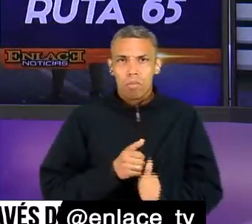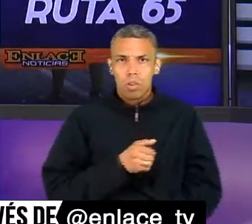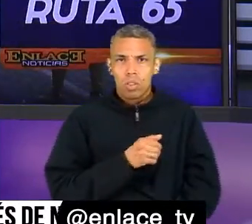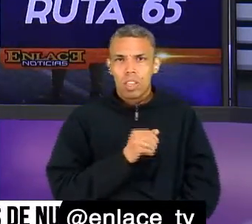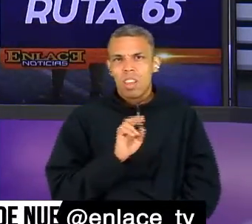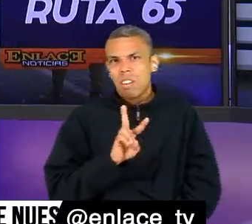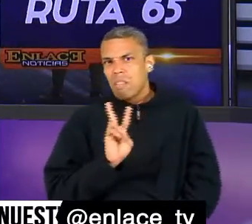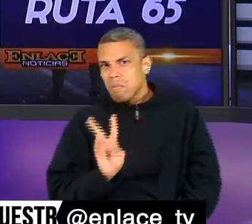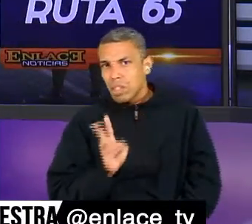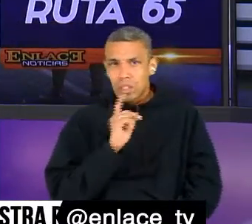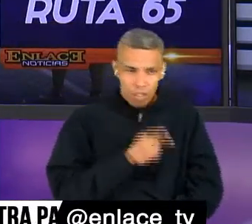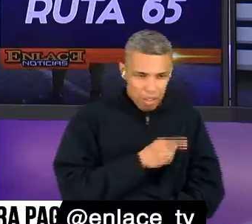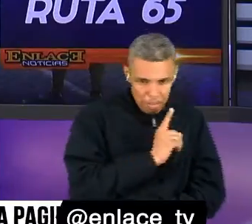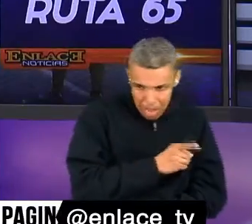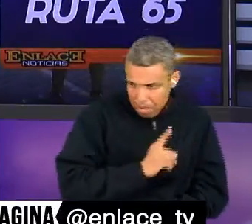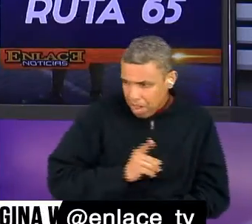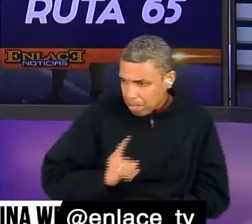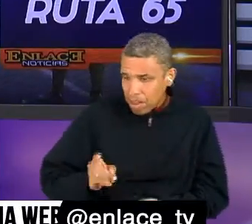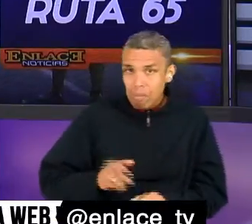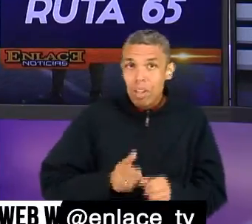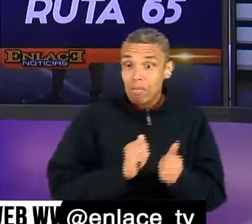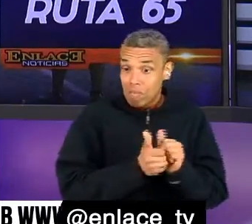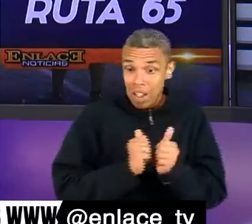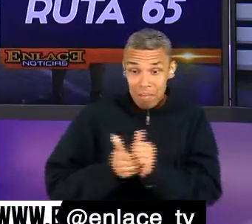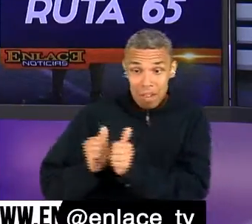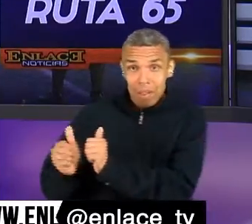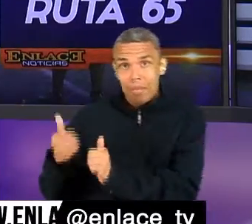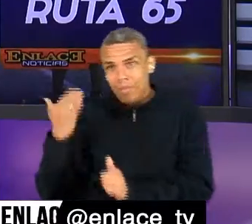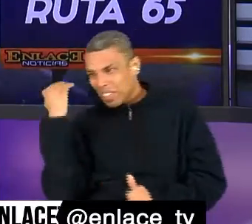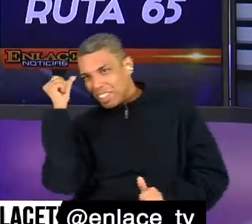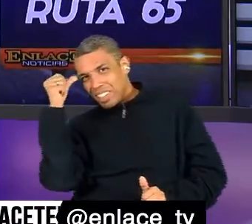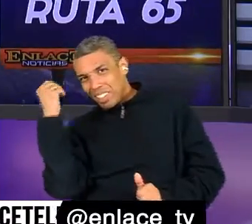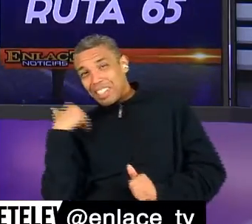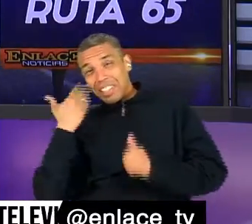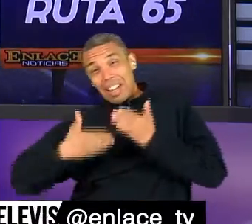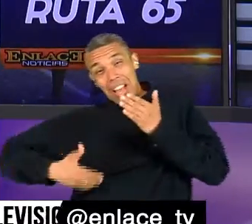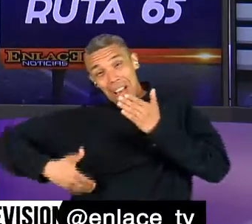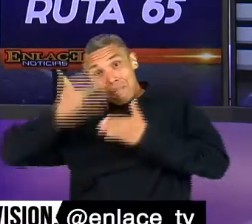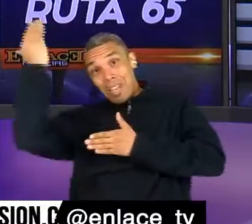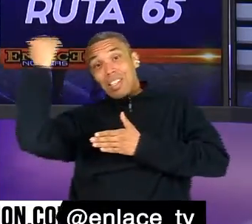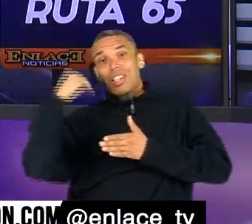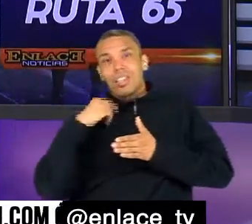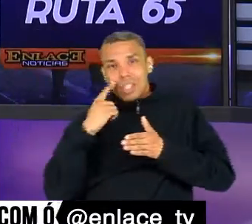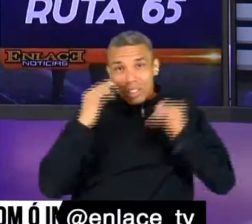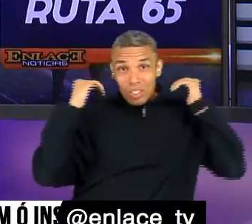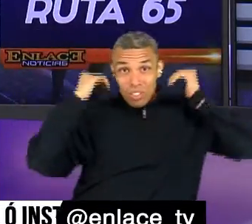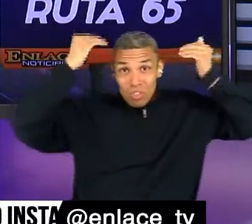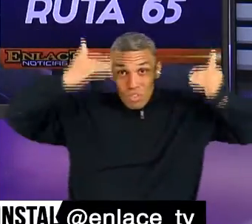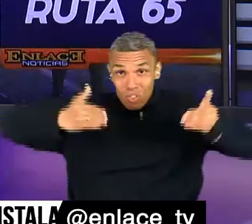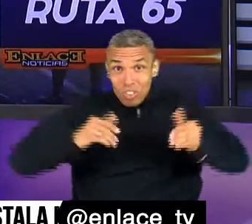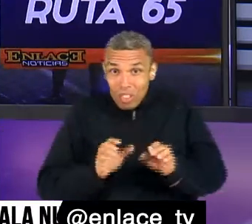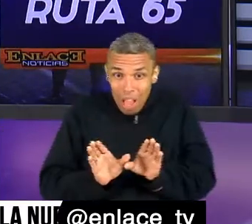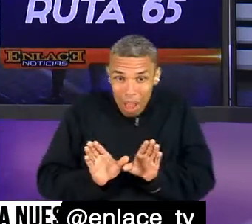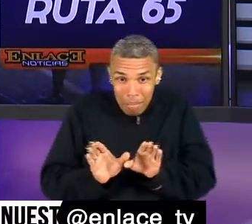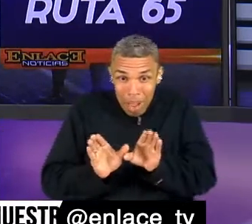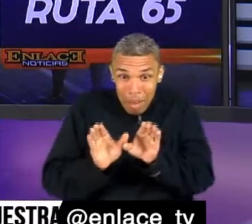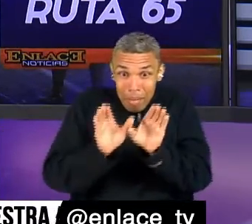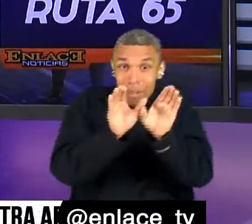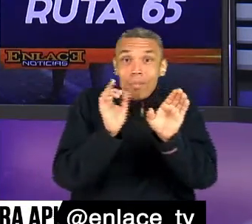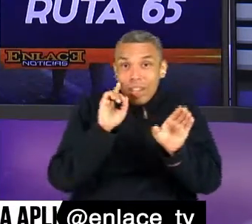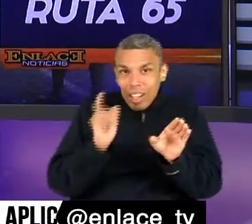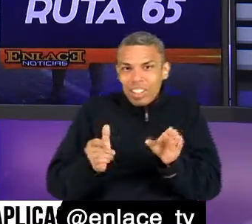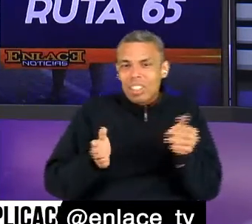niños, jóvenes y adultos en la Villa Olímpica durante el desarrollo de Ruta 65. Propios y visitantes hicieron de las suyas en esta